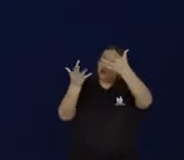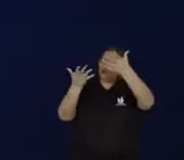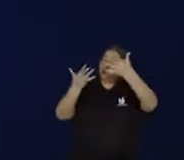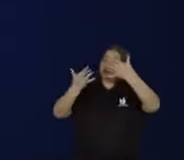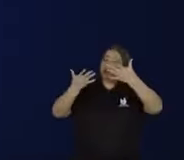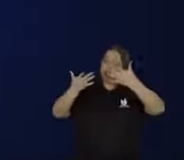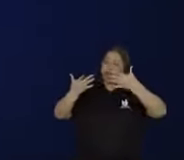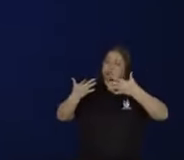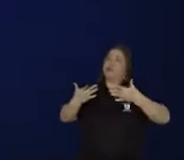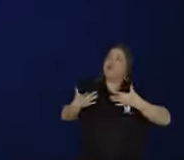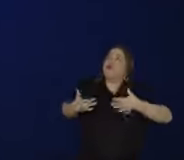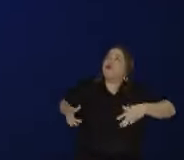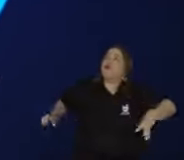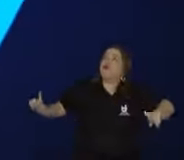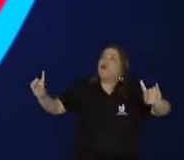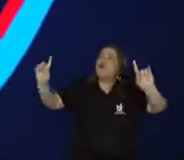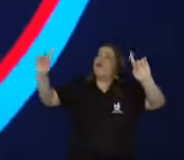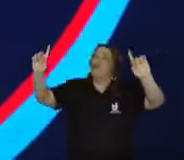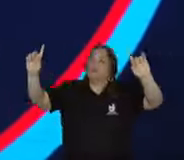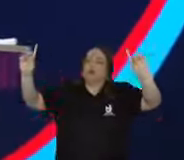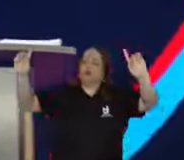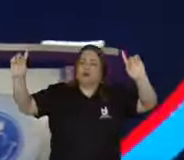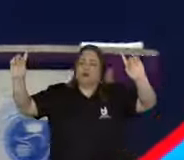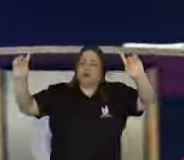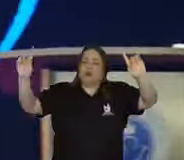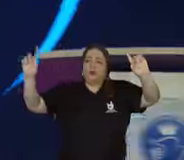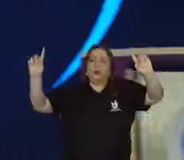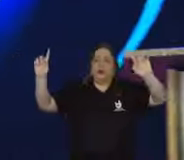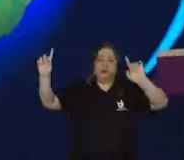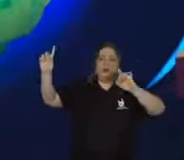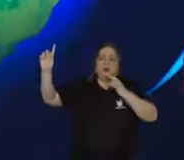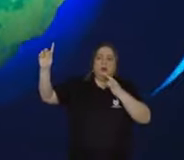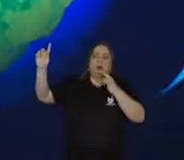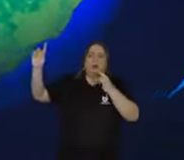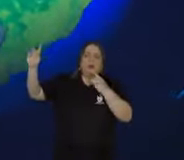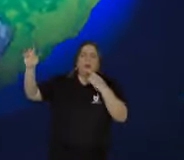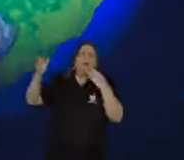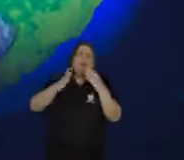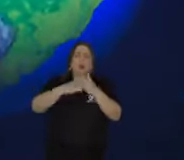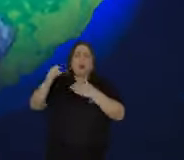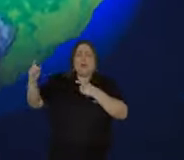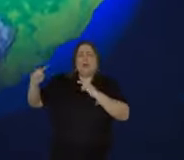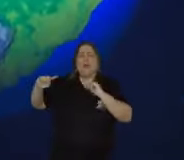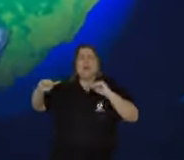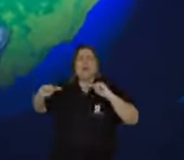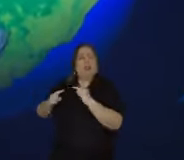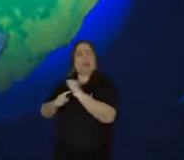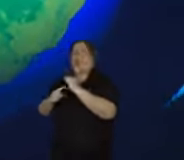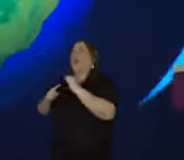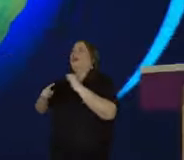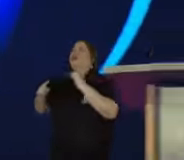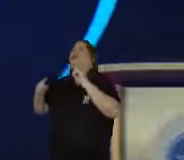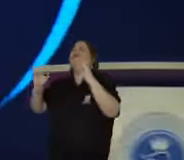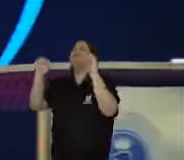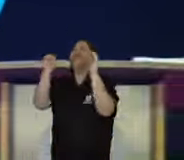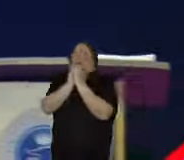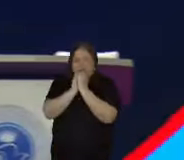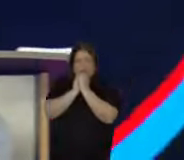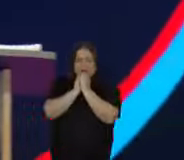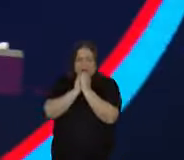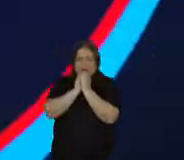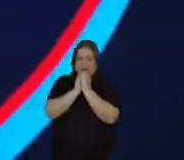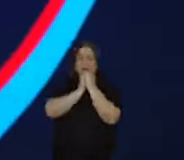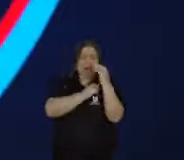Adoro. adoramos. Aunque